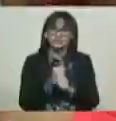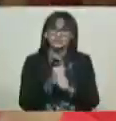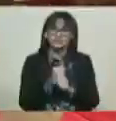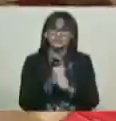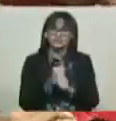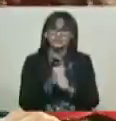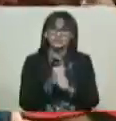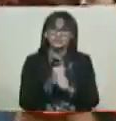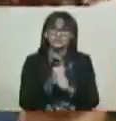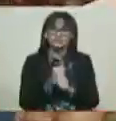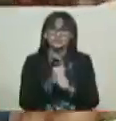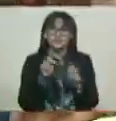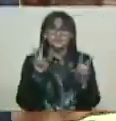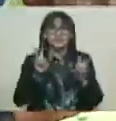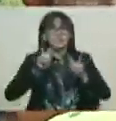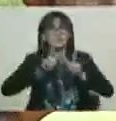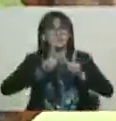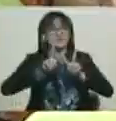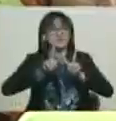y en vivienda